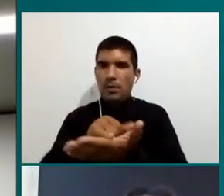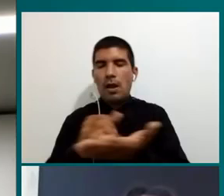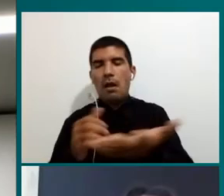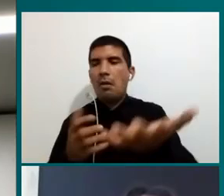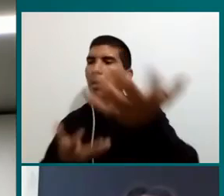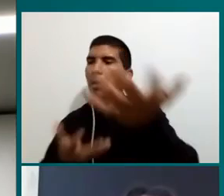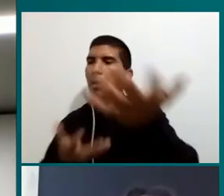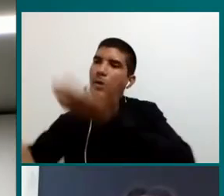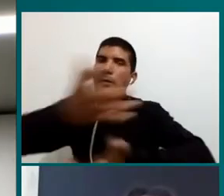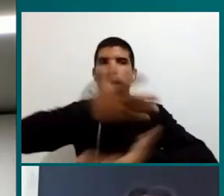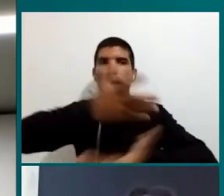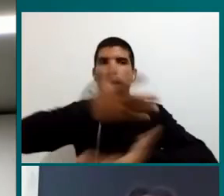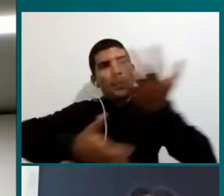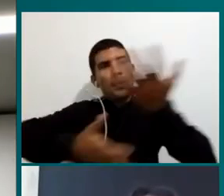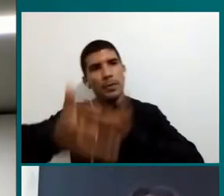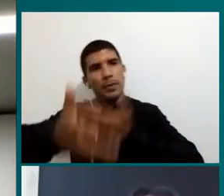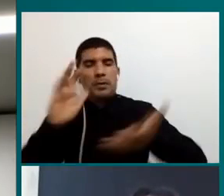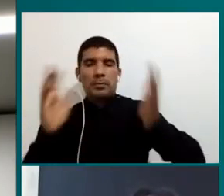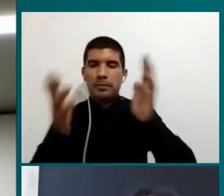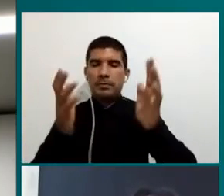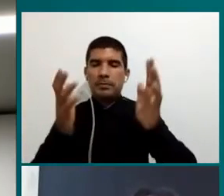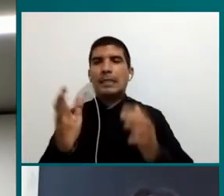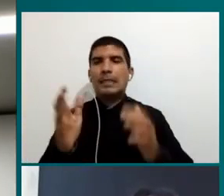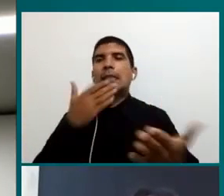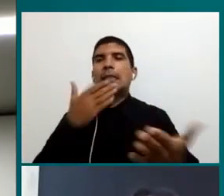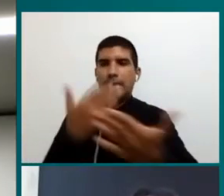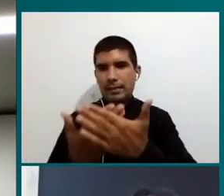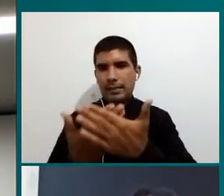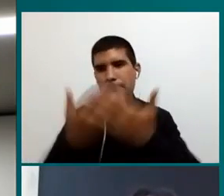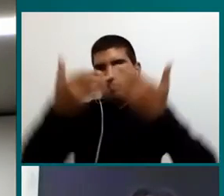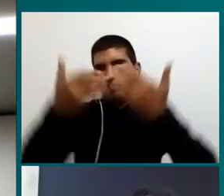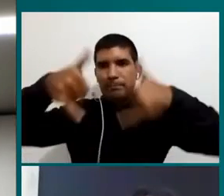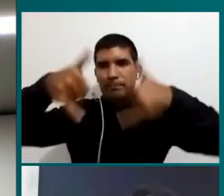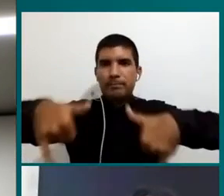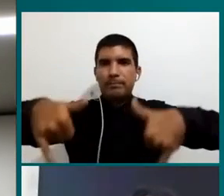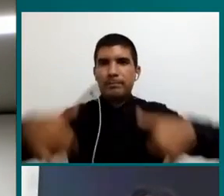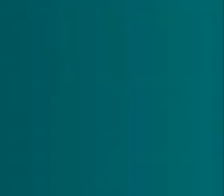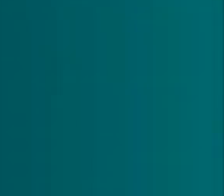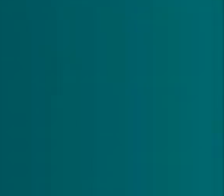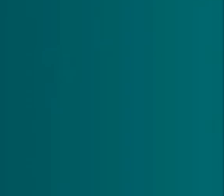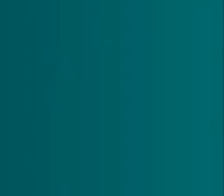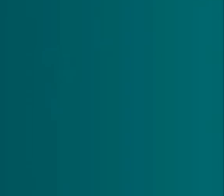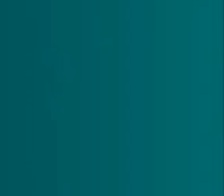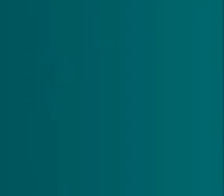feliz día para todos y muchas gracias. Gracias, un feliz día.